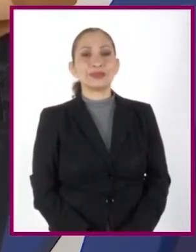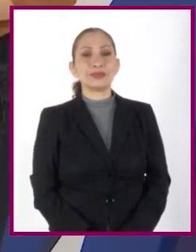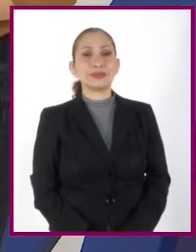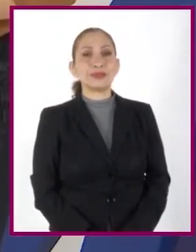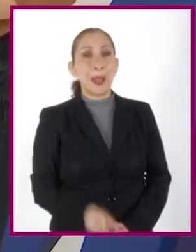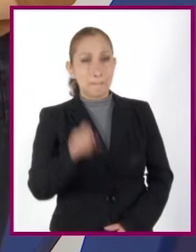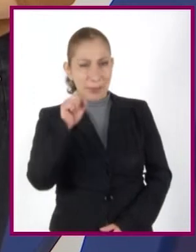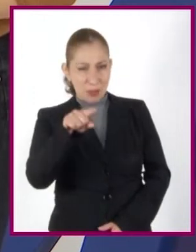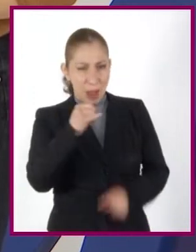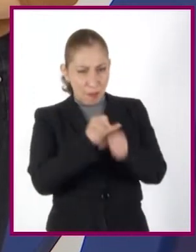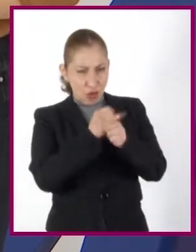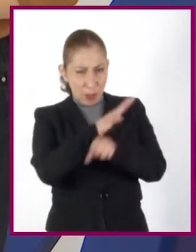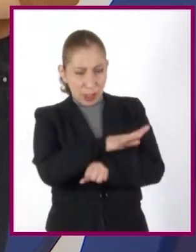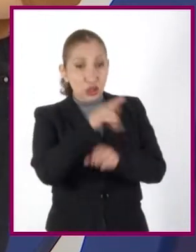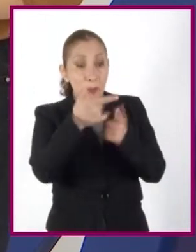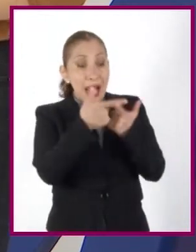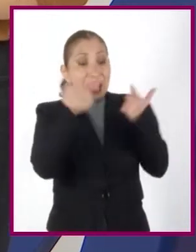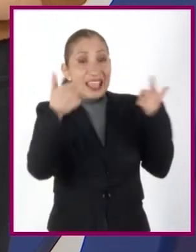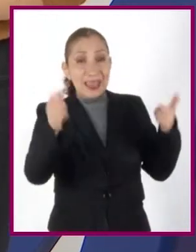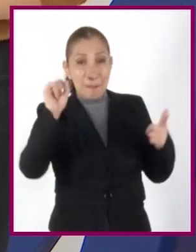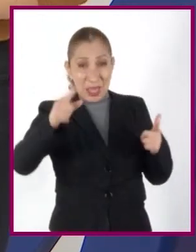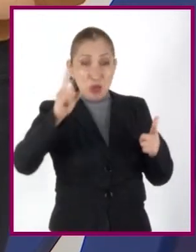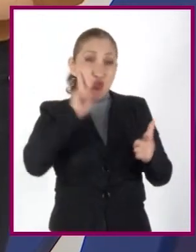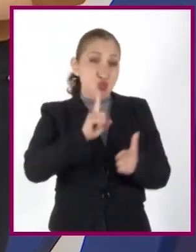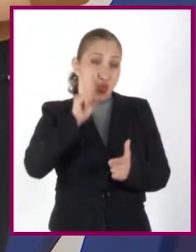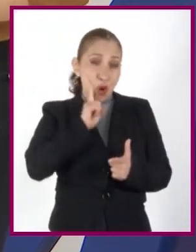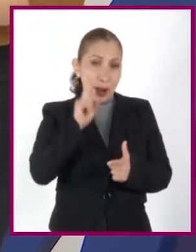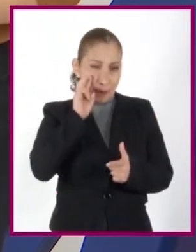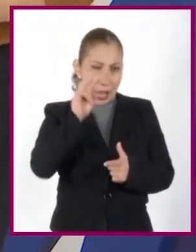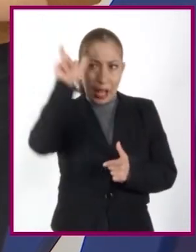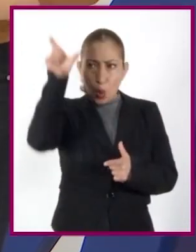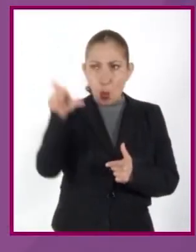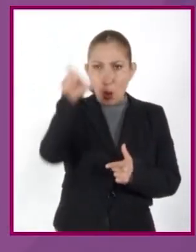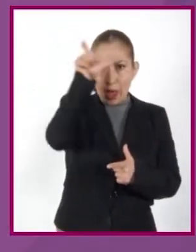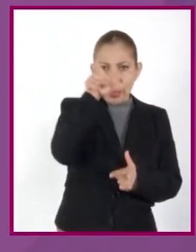Con los datos recabados sobre la leyenda anterior, revisemos el siguiente cuadro.